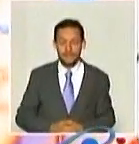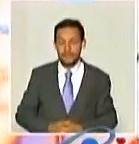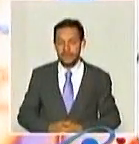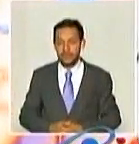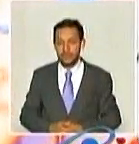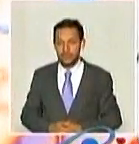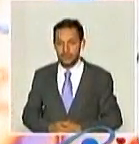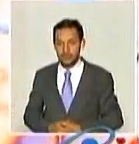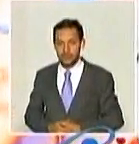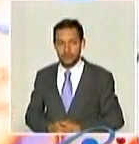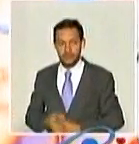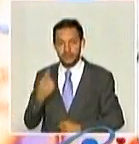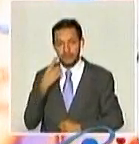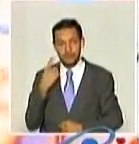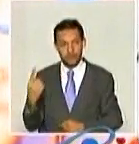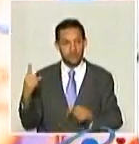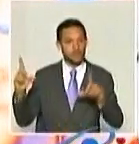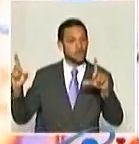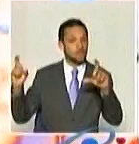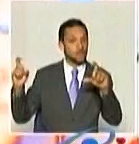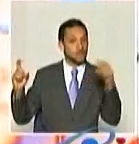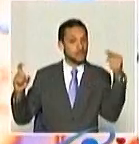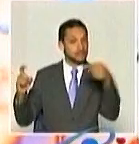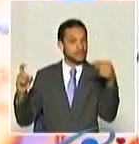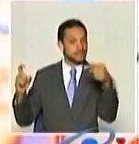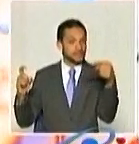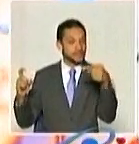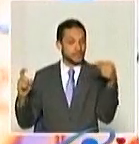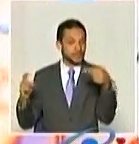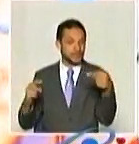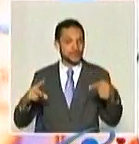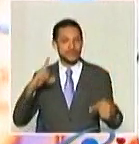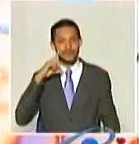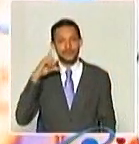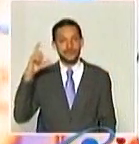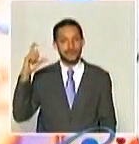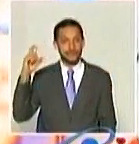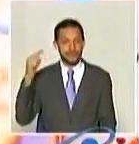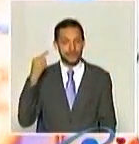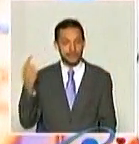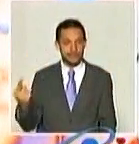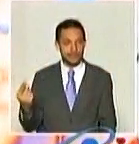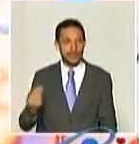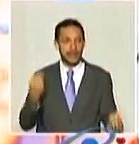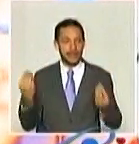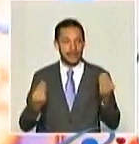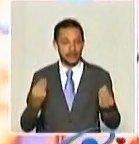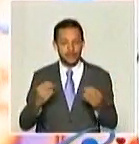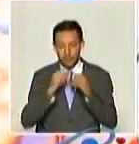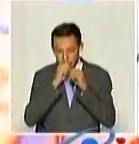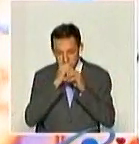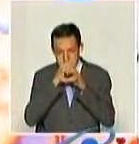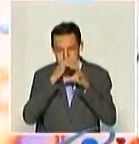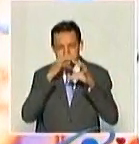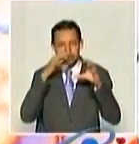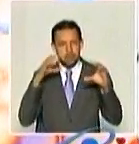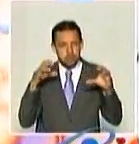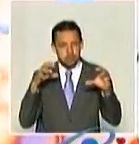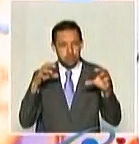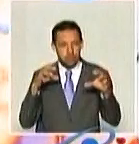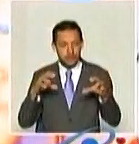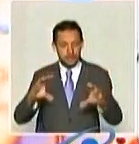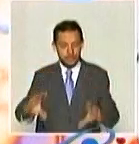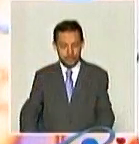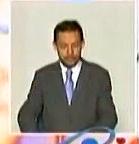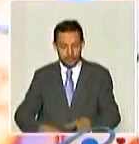Ahí ven ustedes imágenes, doctor Alonso. Sí, ahí está la imagen. Exactamente lo que estamos haciendo, lo que estaba describiendo ahora, cómo la bolsa